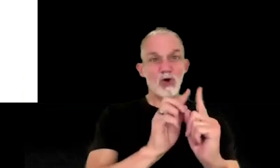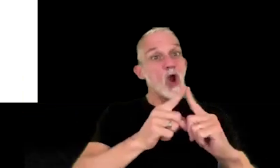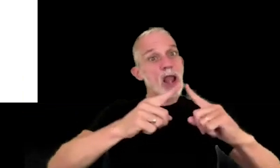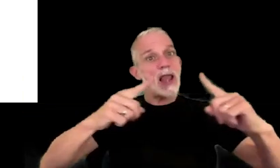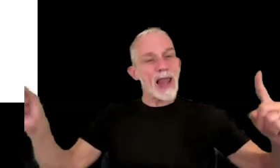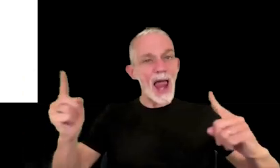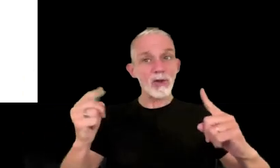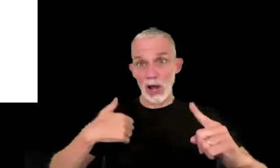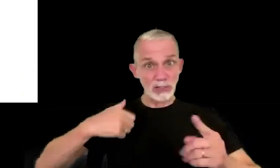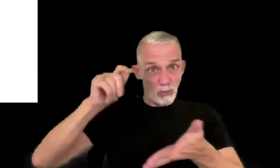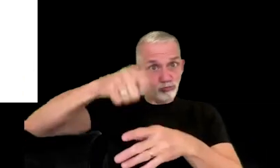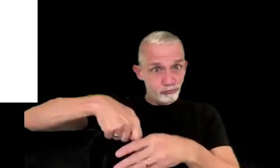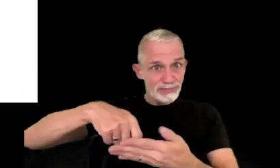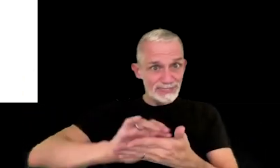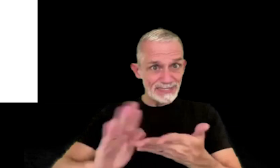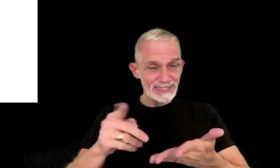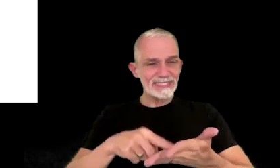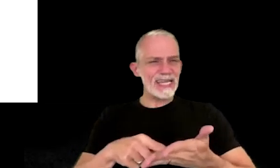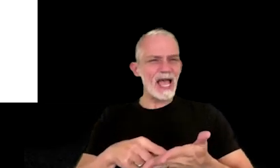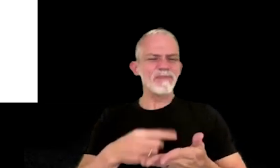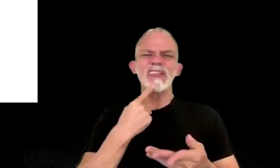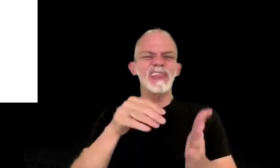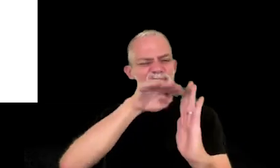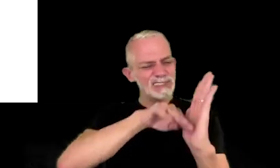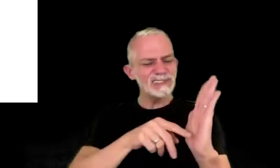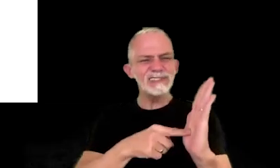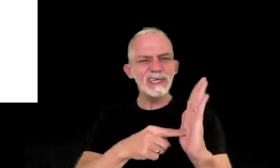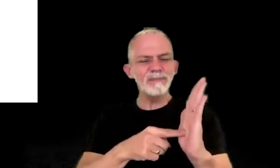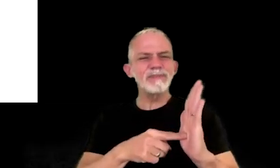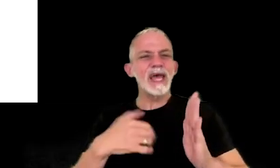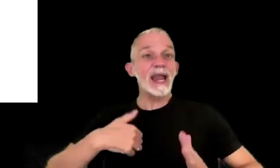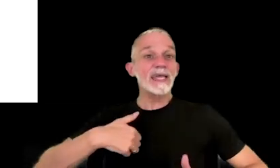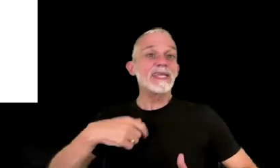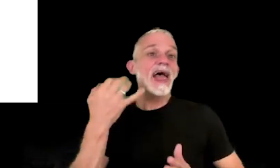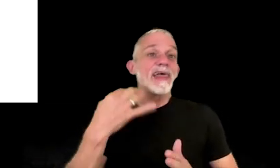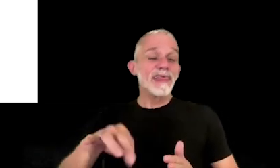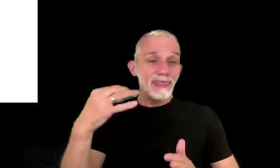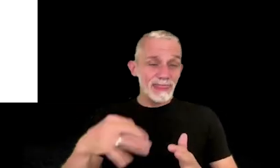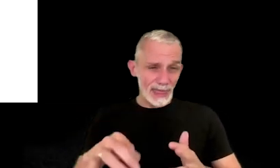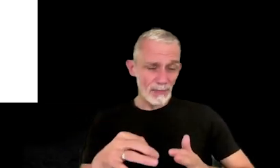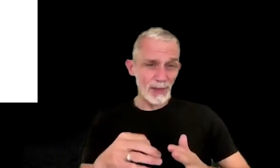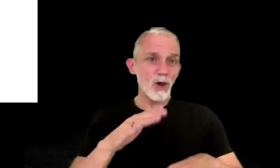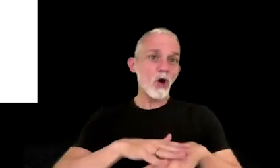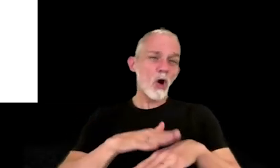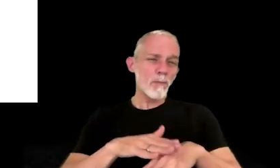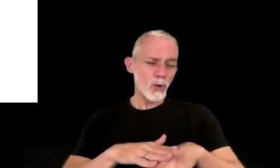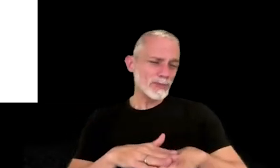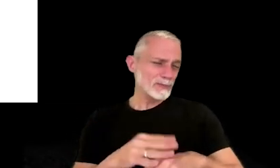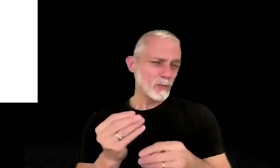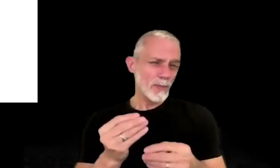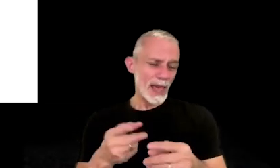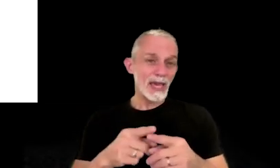ya ha adherido, es la que está diciendo que Argentina se está comprometiendo